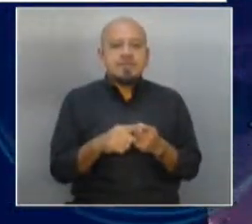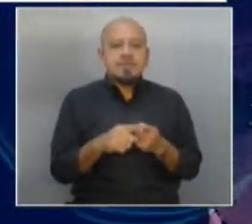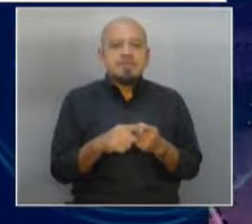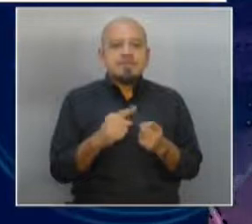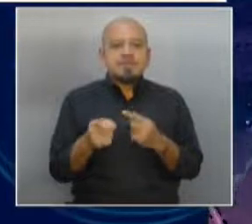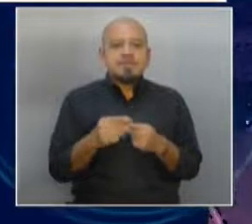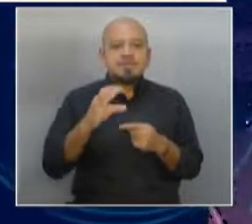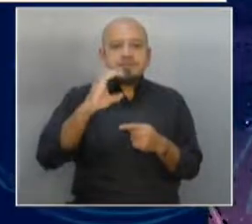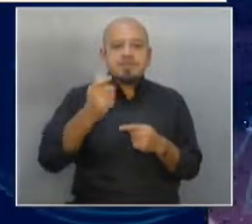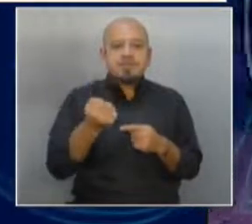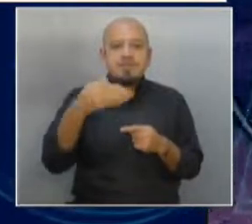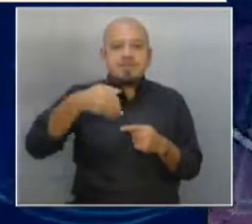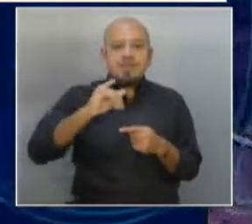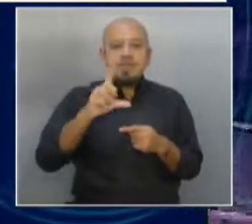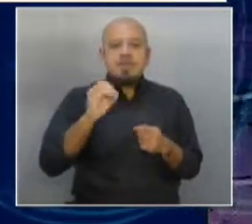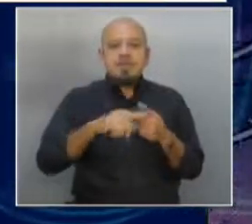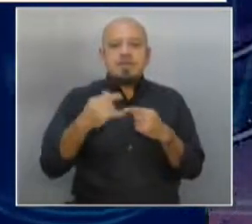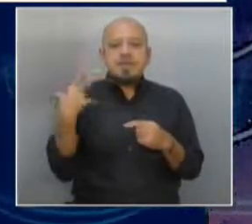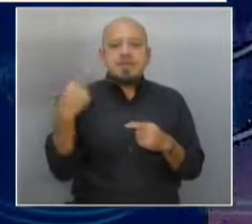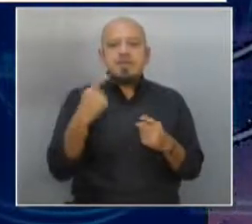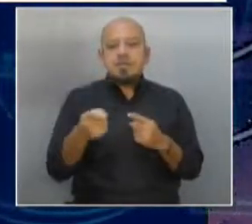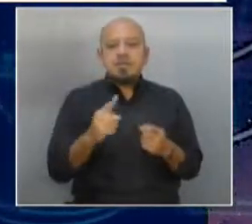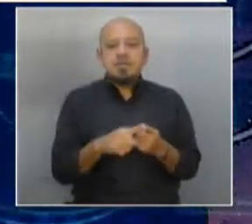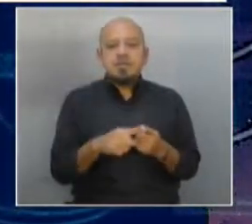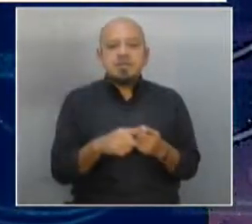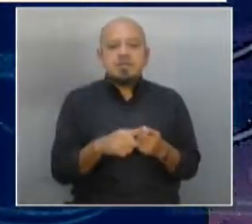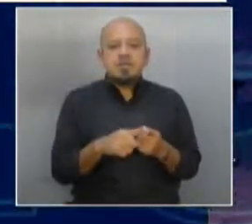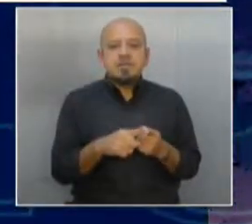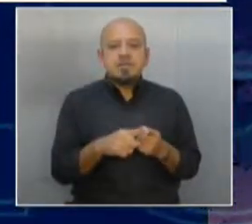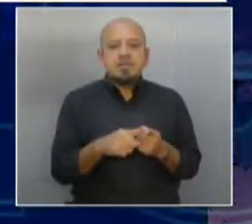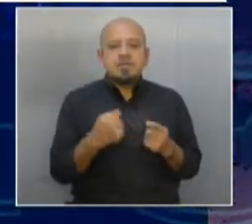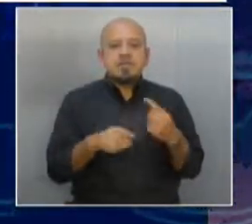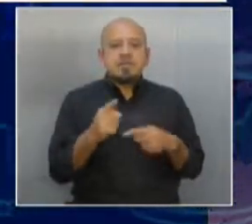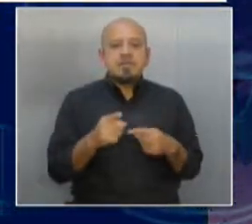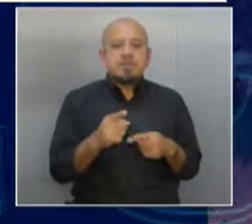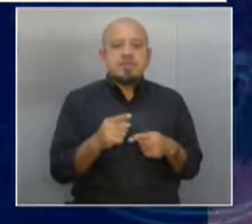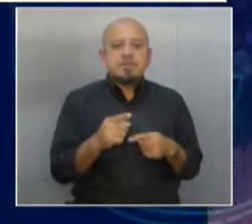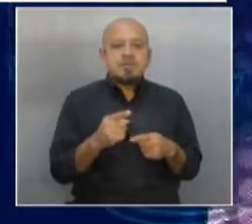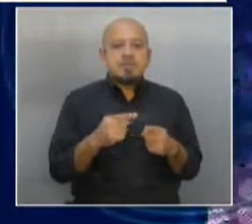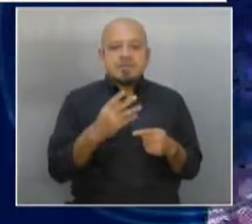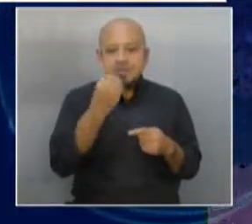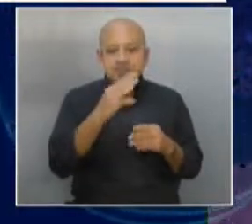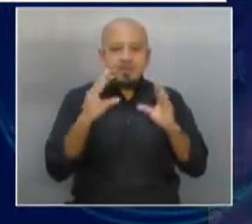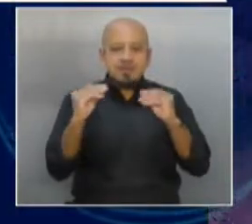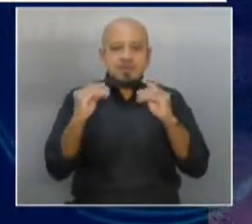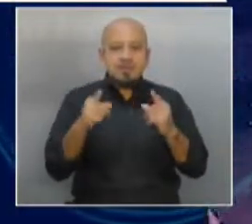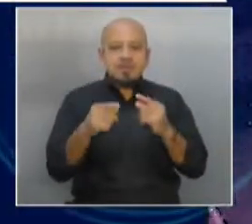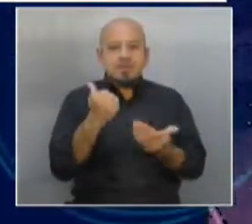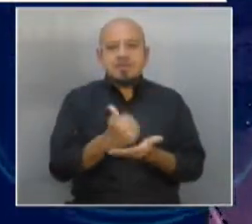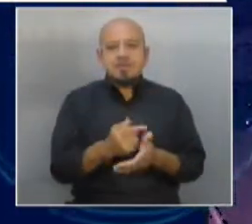Camilo Avellá, a mi izquierda, entonces, es el director escénico de la murga, también forma parte de estos talleres. Buenas noches. Buenas noches, bueno, acá